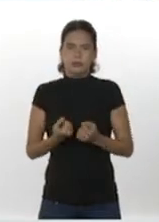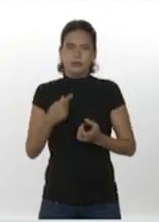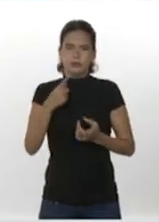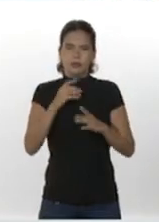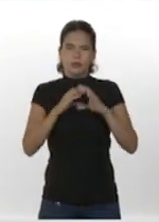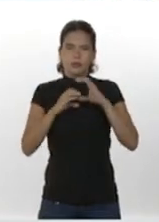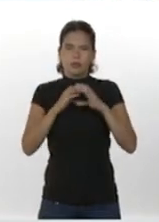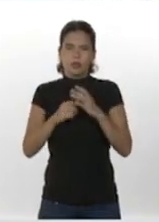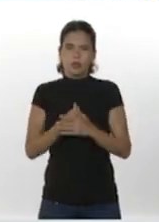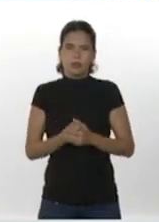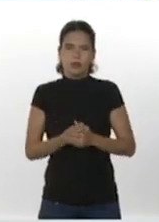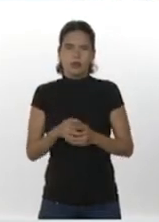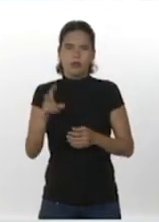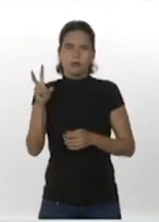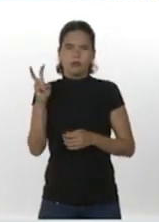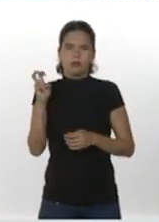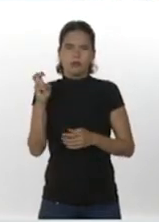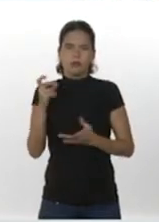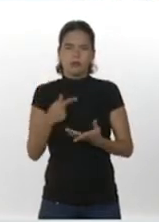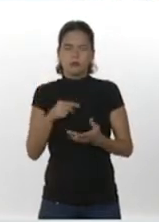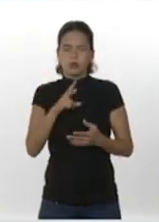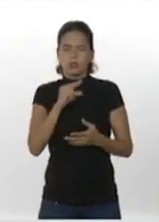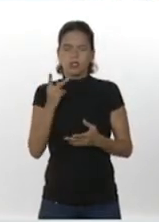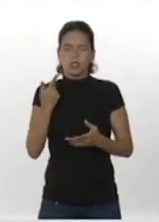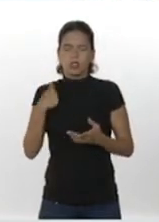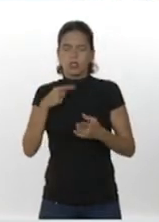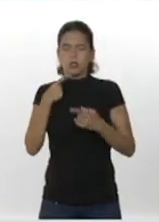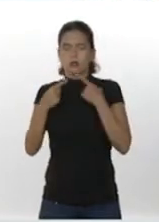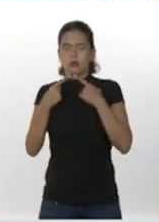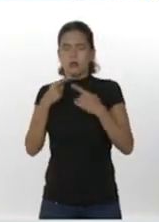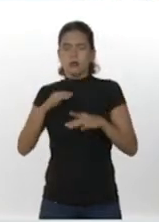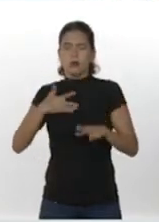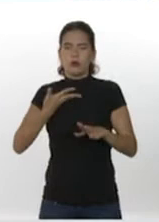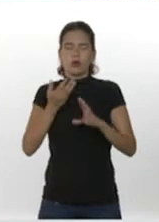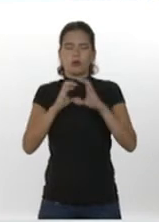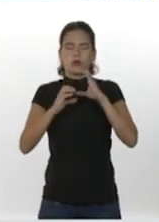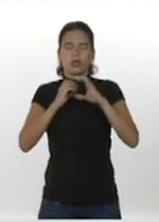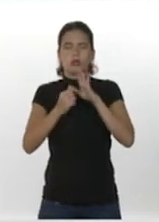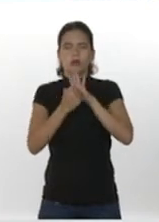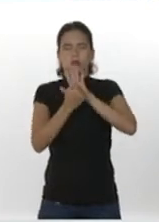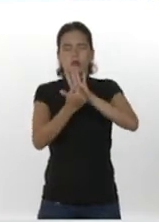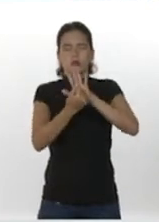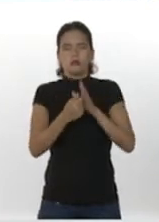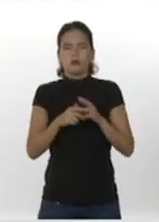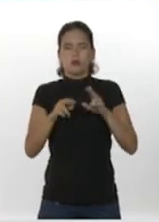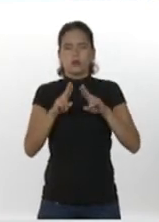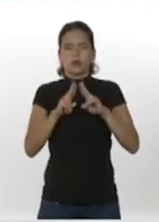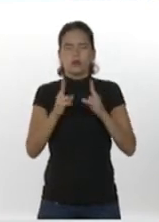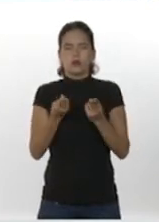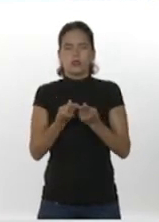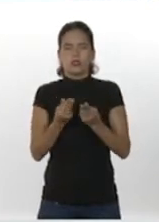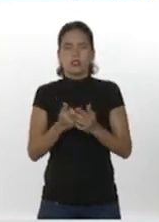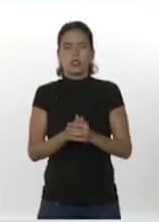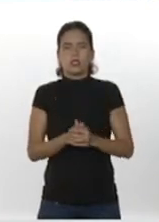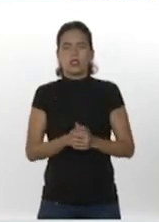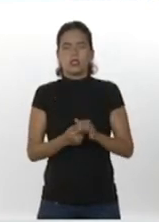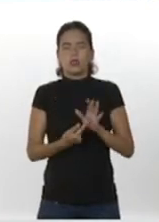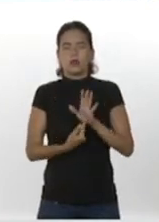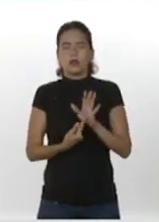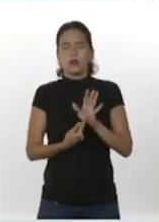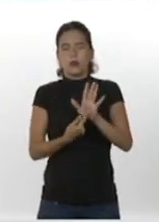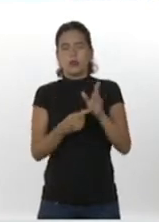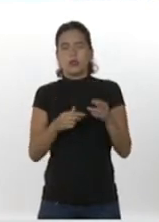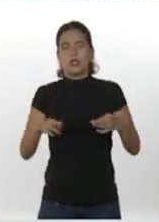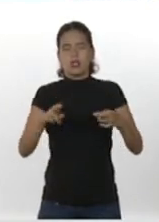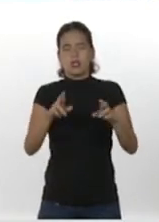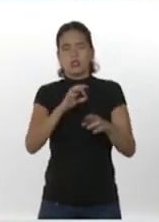y desde no dominar el idioma vamos a poder comunicarnos con estos símbolos que son universales y que los vamos a ver presentes en estas